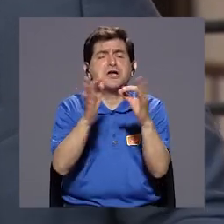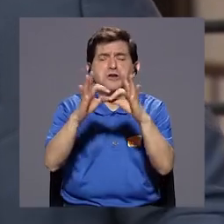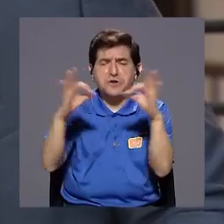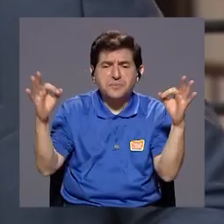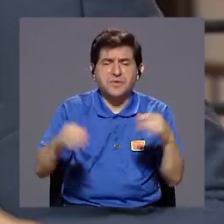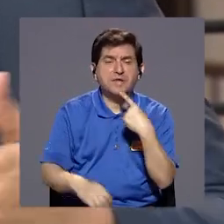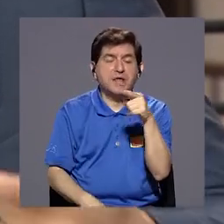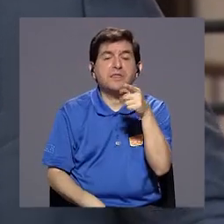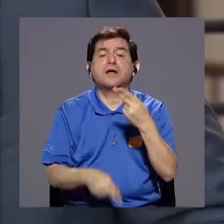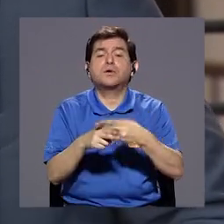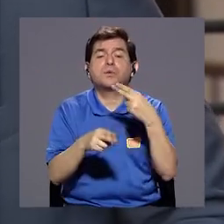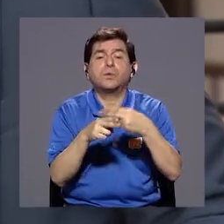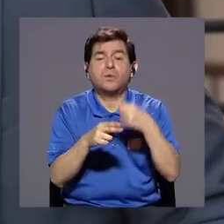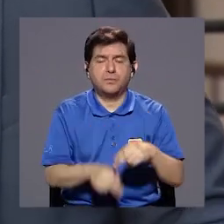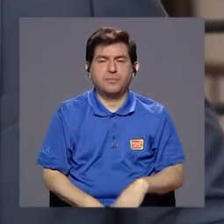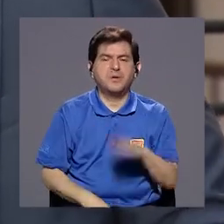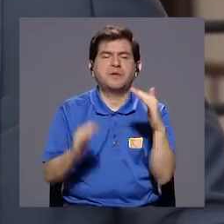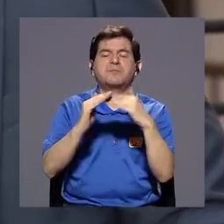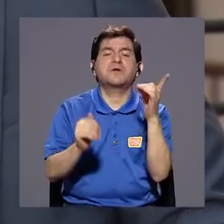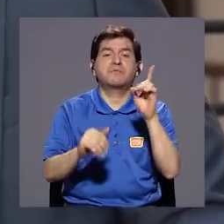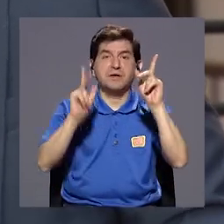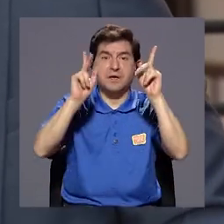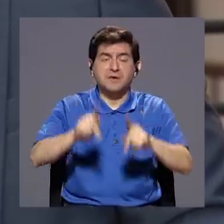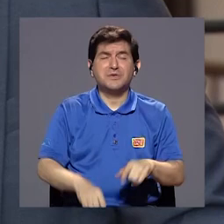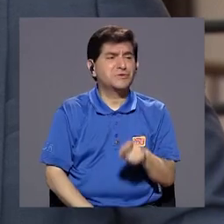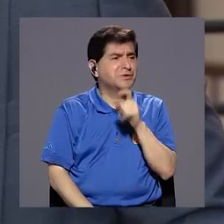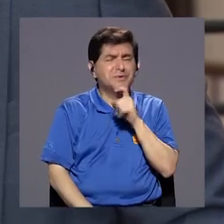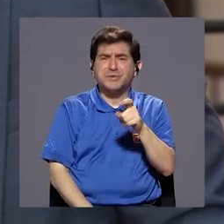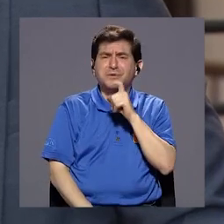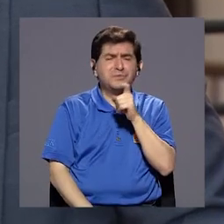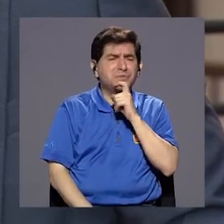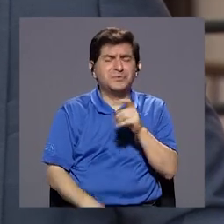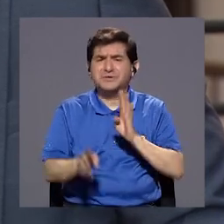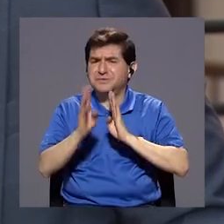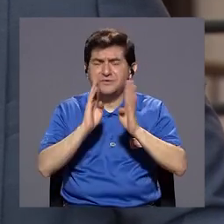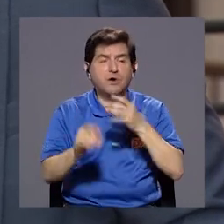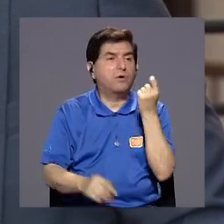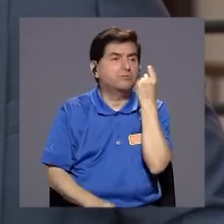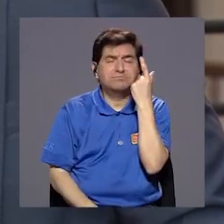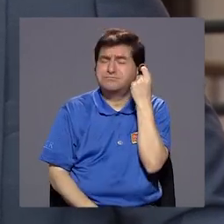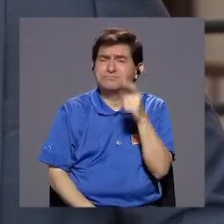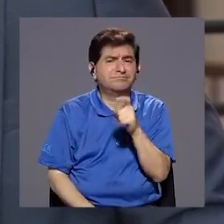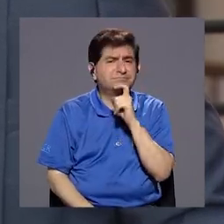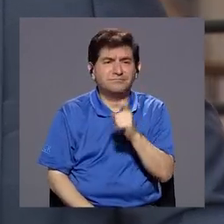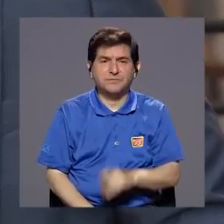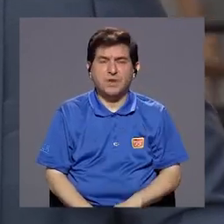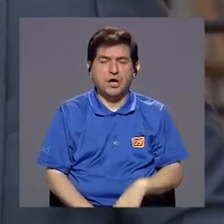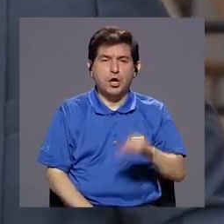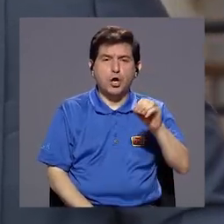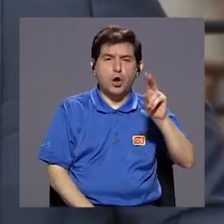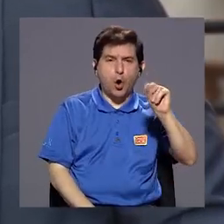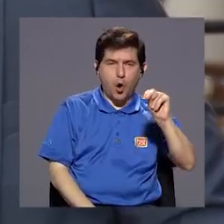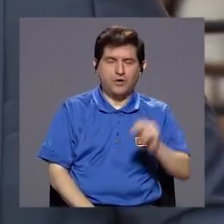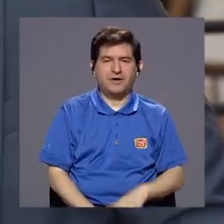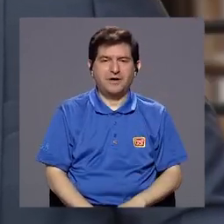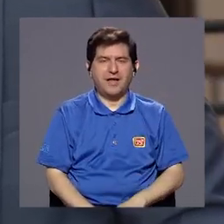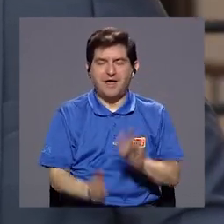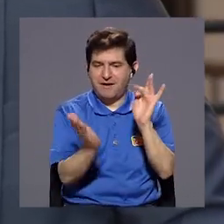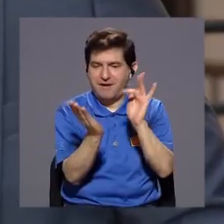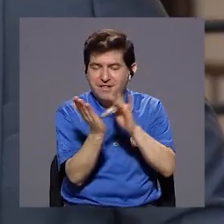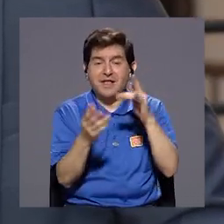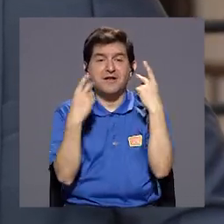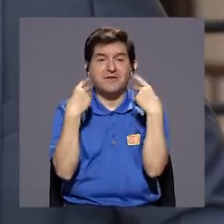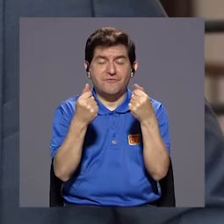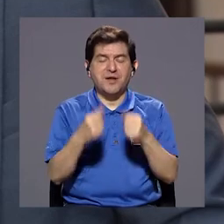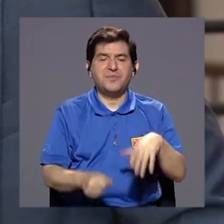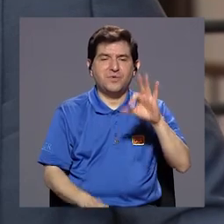una oración, o que diga cómo se llama, o dónde vive, y la persona le cuesta decirlo o le cuesta entenderlo. Y on, de darle on al teléfono para